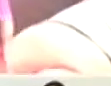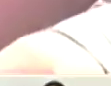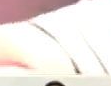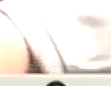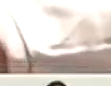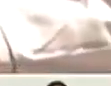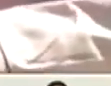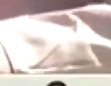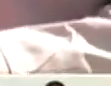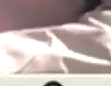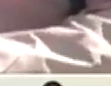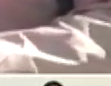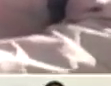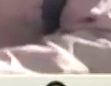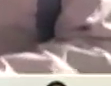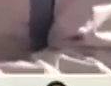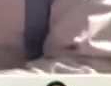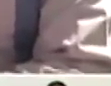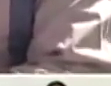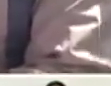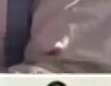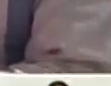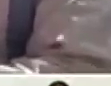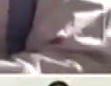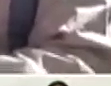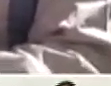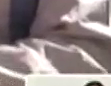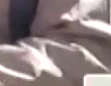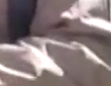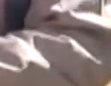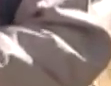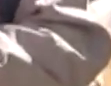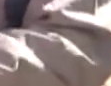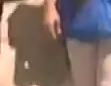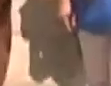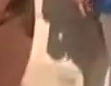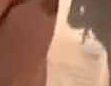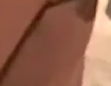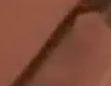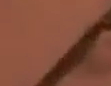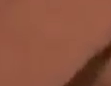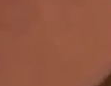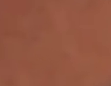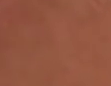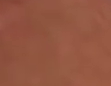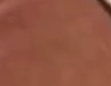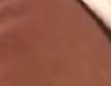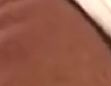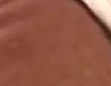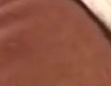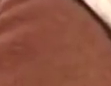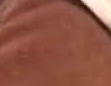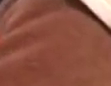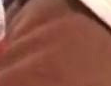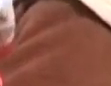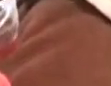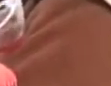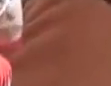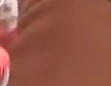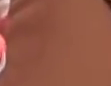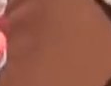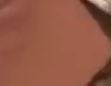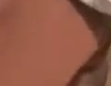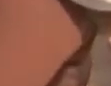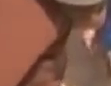entregado. Gracias, presidente. Al son de los aguinaldos, al son de la parranda de diciembre, están hoy los